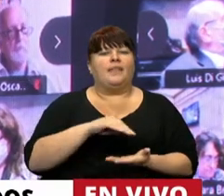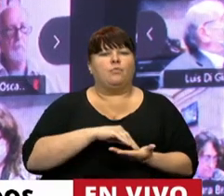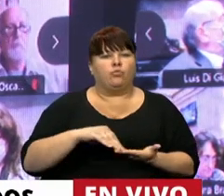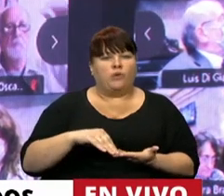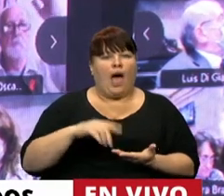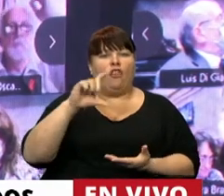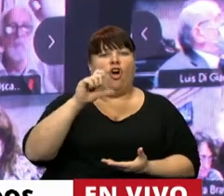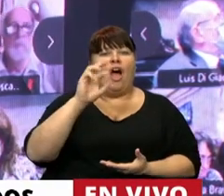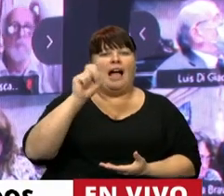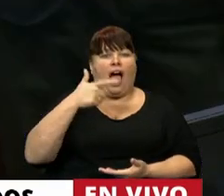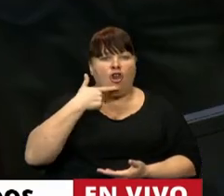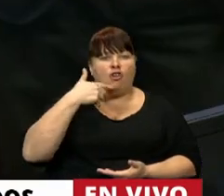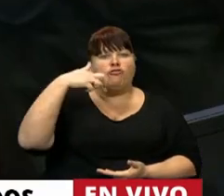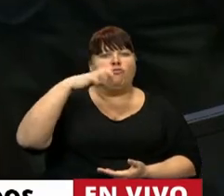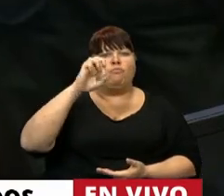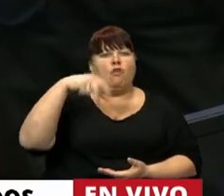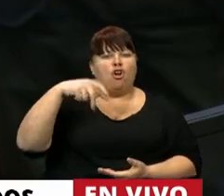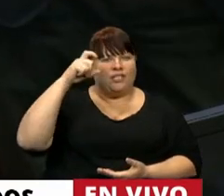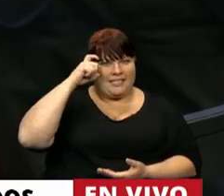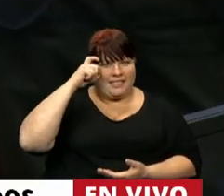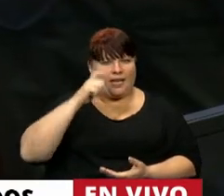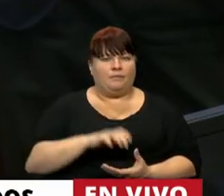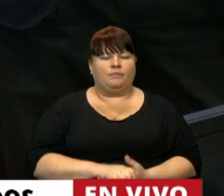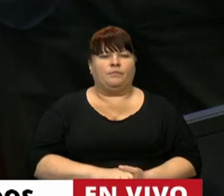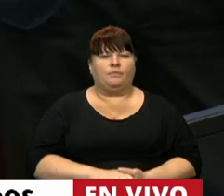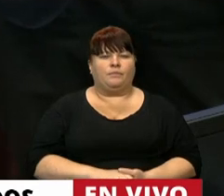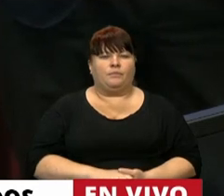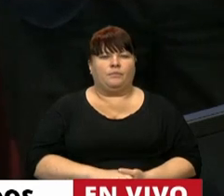Diputado Carlos Ponce.